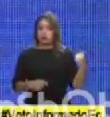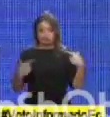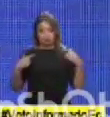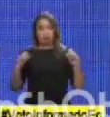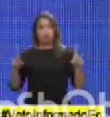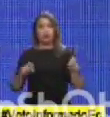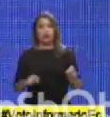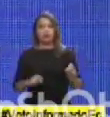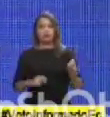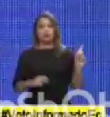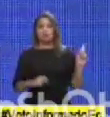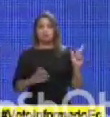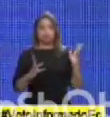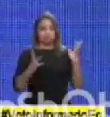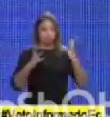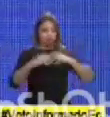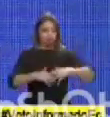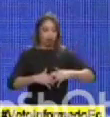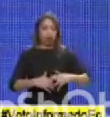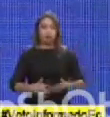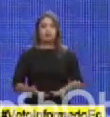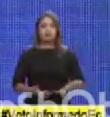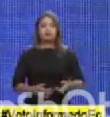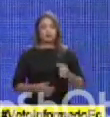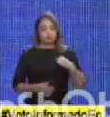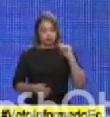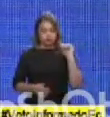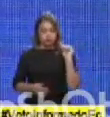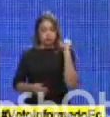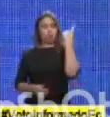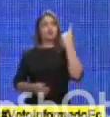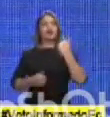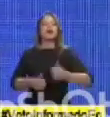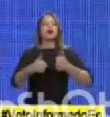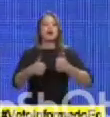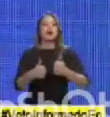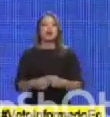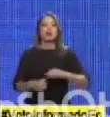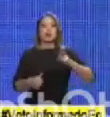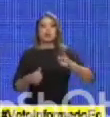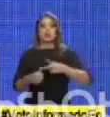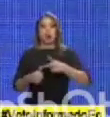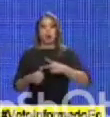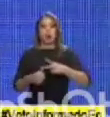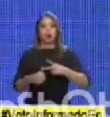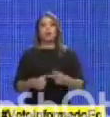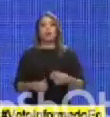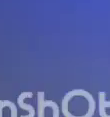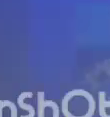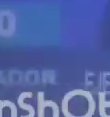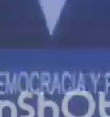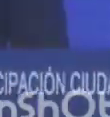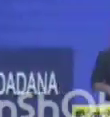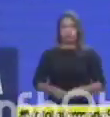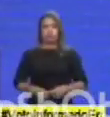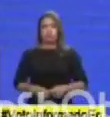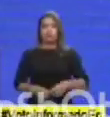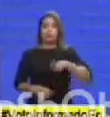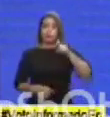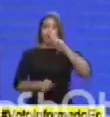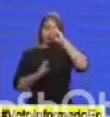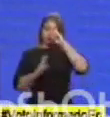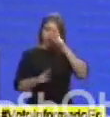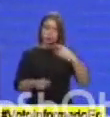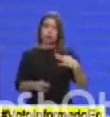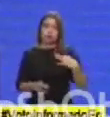Somos la única candidatura que les va a vencer en segunda vuelta al correísmo somos el futuro la